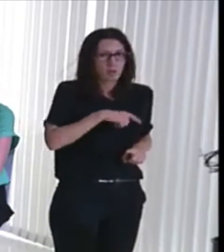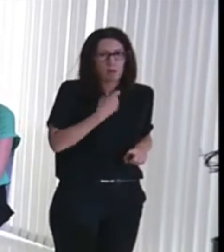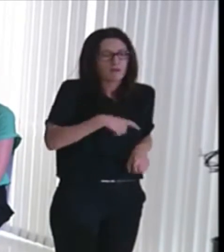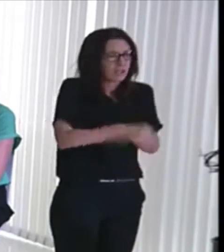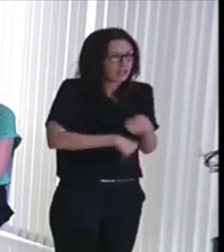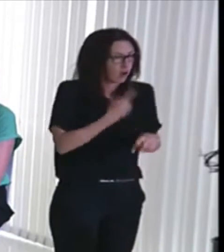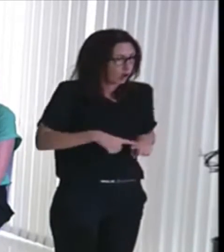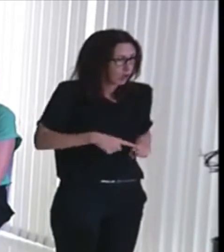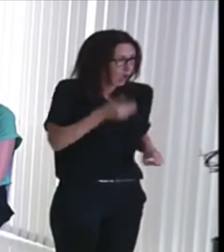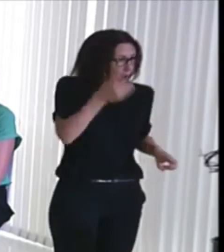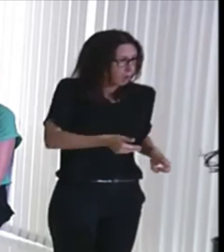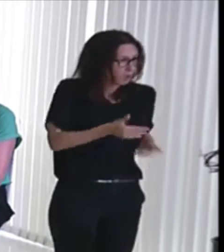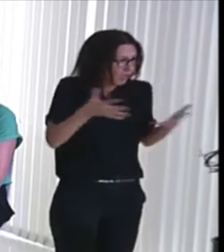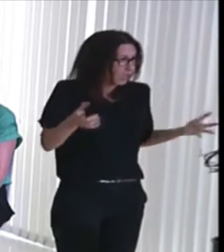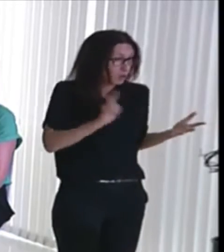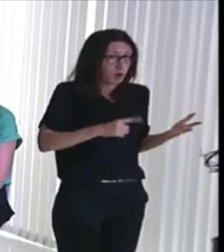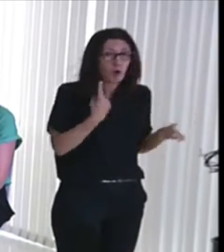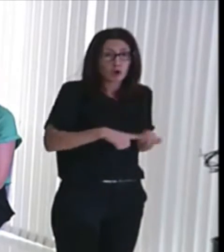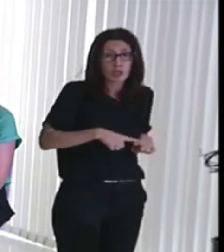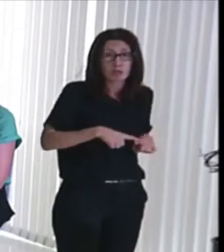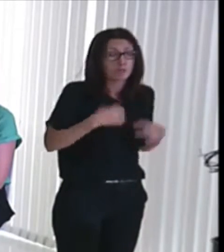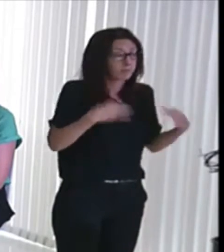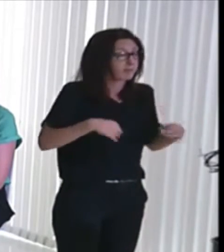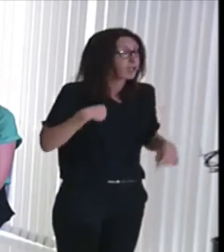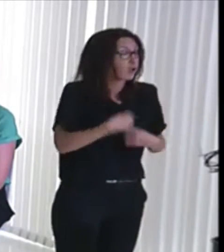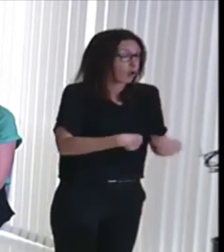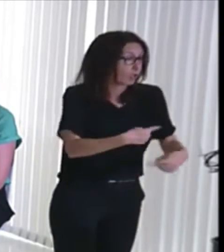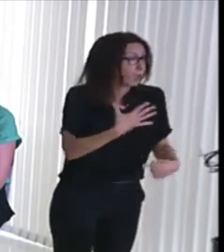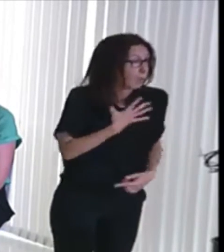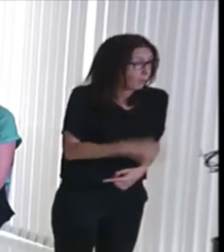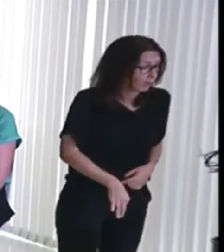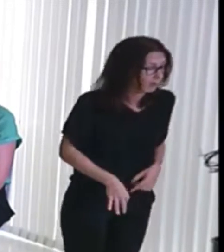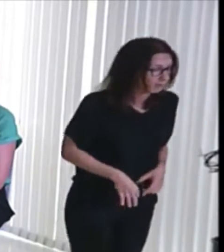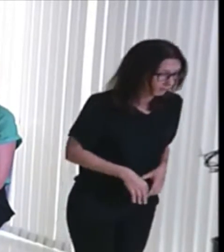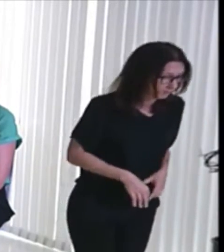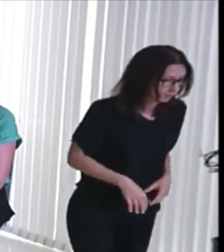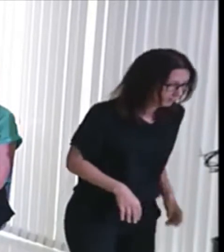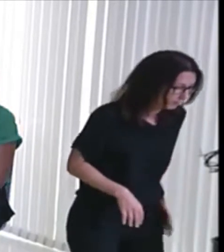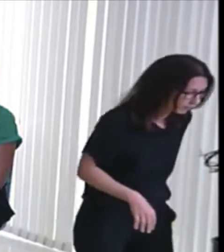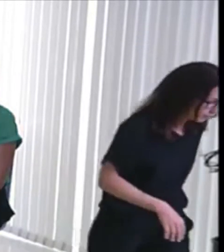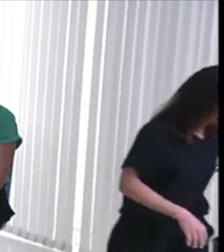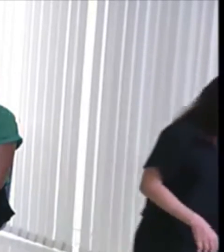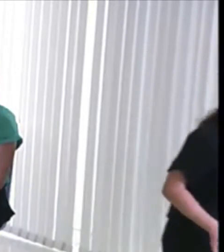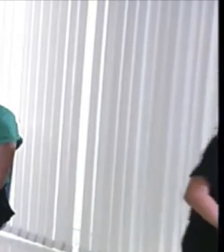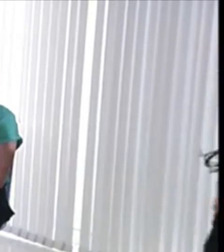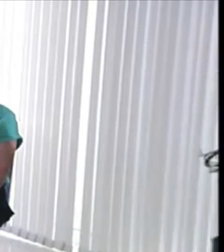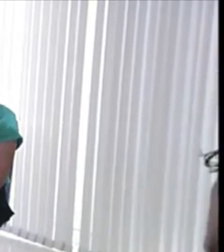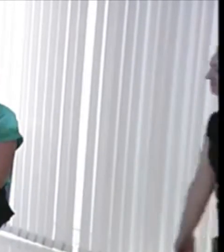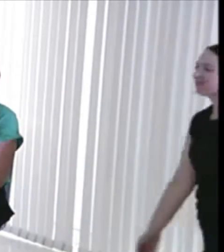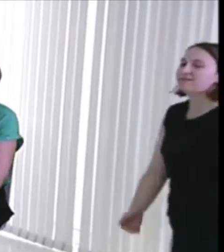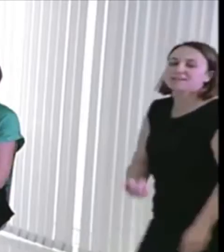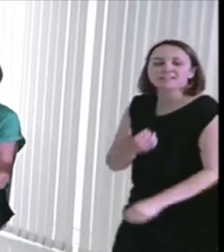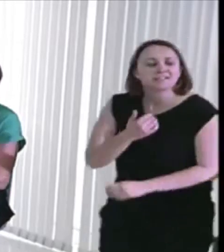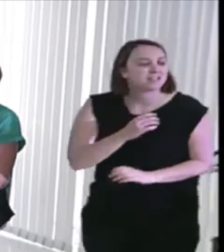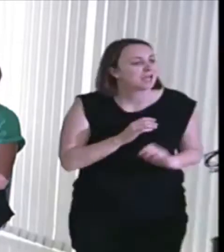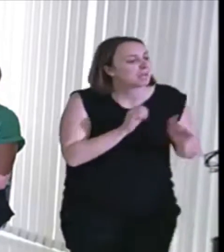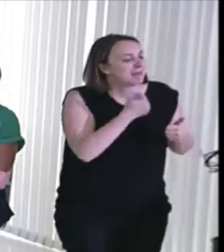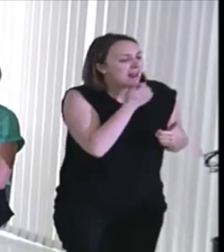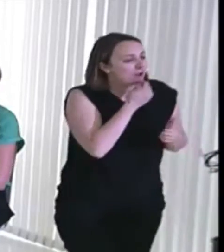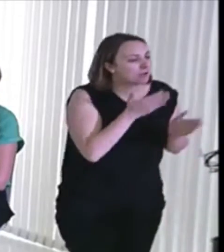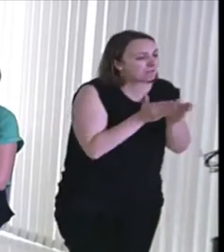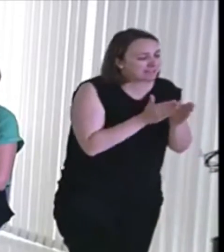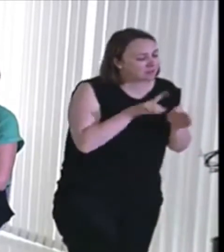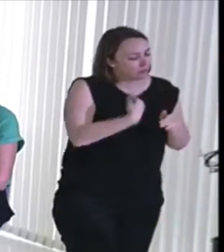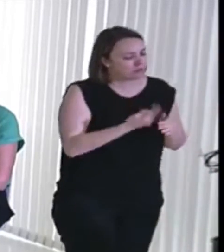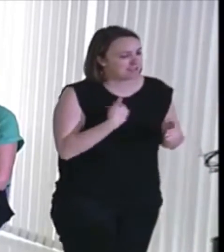grandes, se pueden hacer cosas desde lo cotidiano. Sí, estoy completamente de acuerdo. Empezar en pequeño con algo que quieres hacer y pasar a la acción. Y